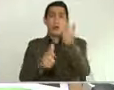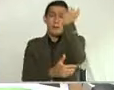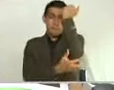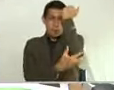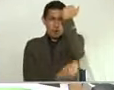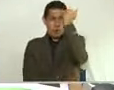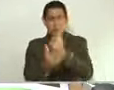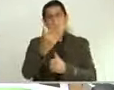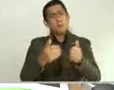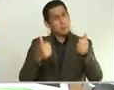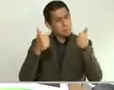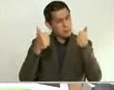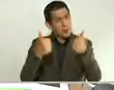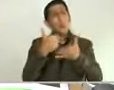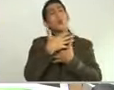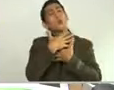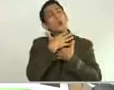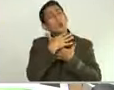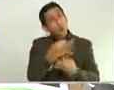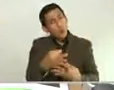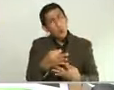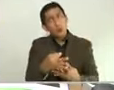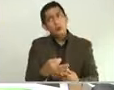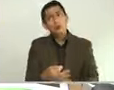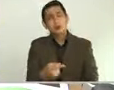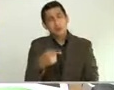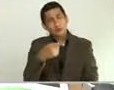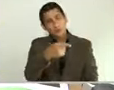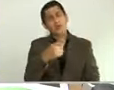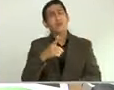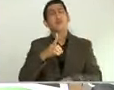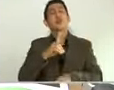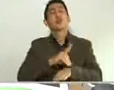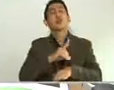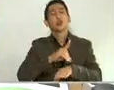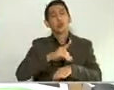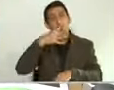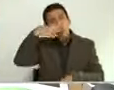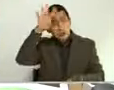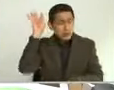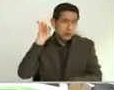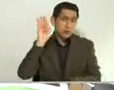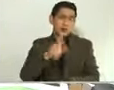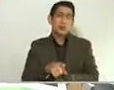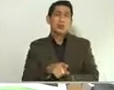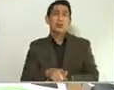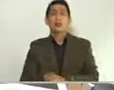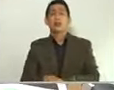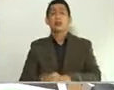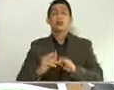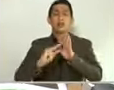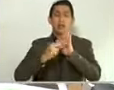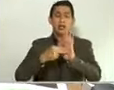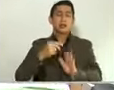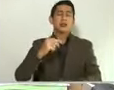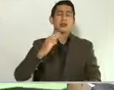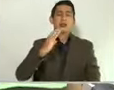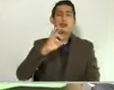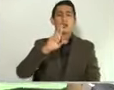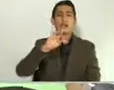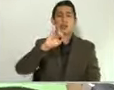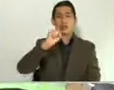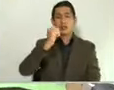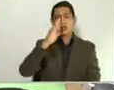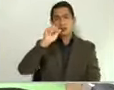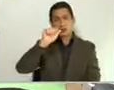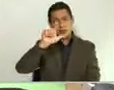olvidados. Muy bien, ha sido un gusto tenerle en Desayúnese con las Noticias. Muchísimas gracias. Doctora Cintia Viteri, aquí en Radio Cristal de Guayaquil. Siempre